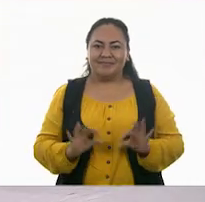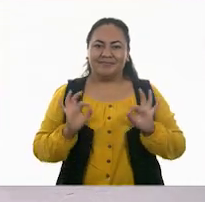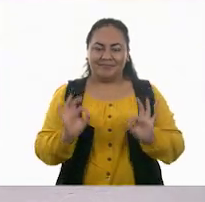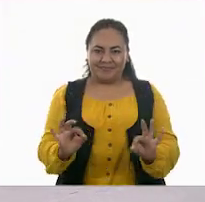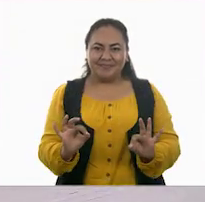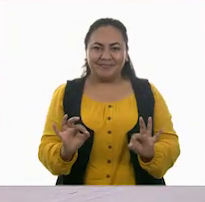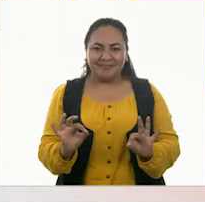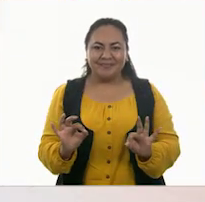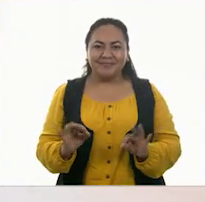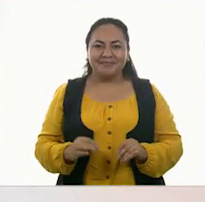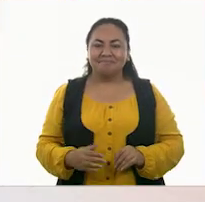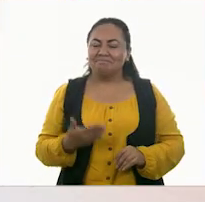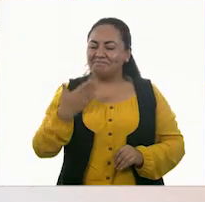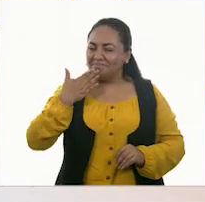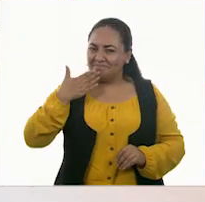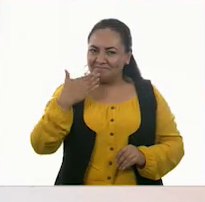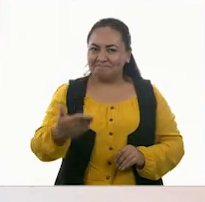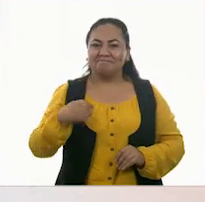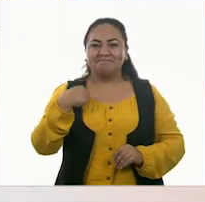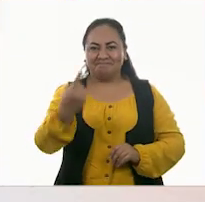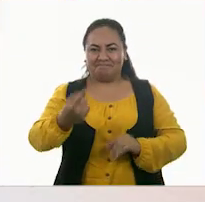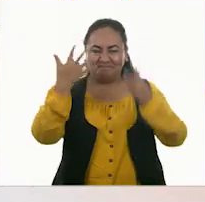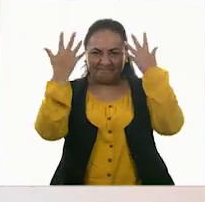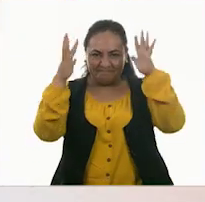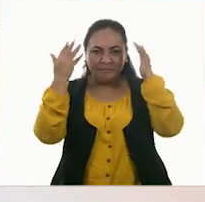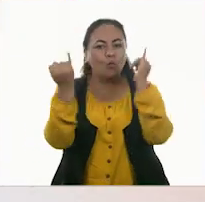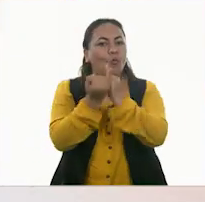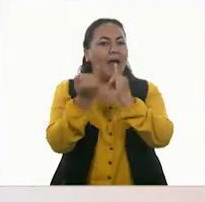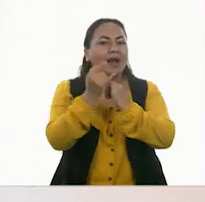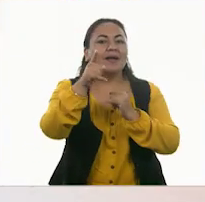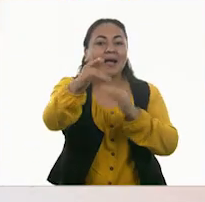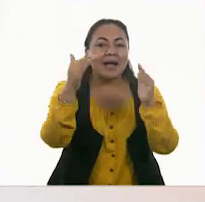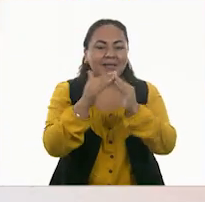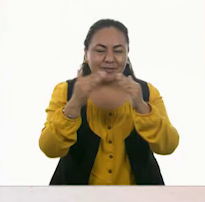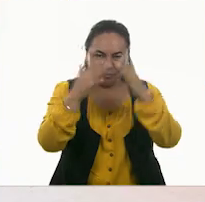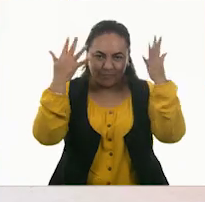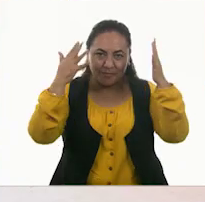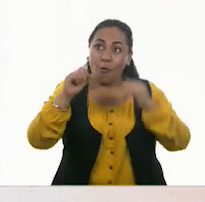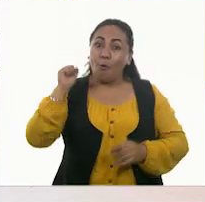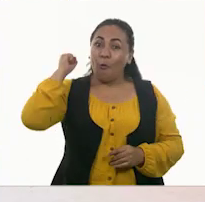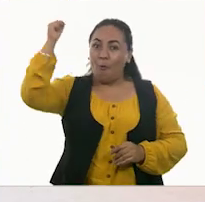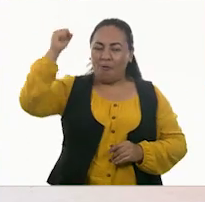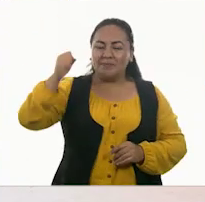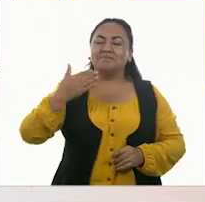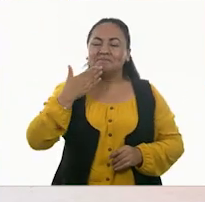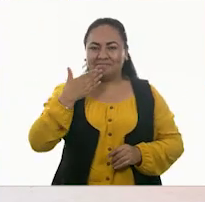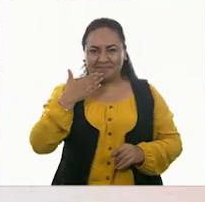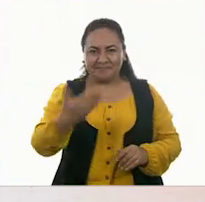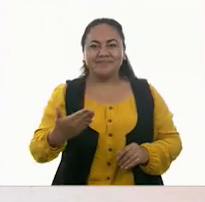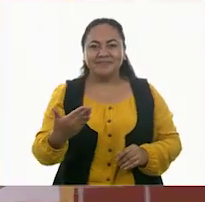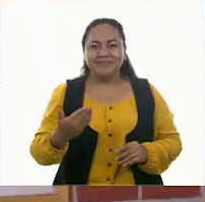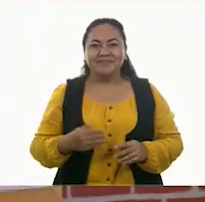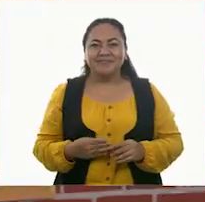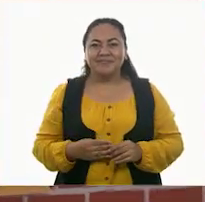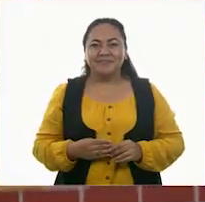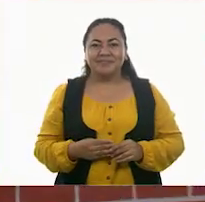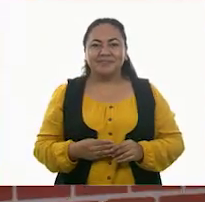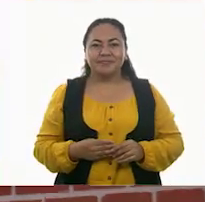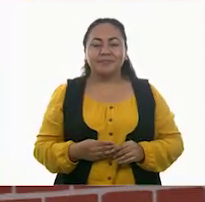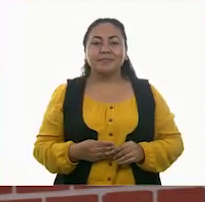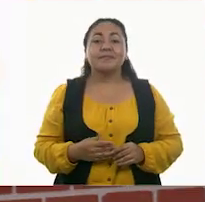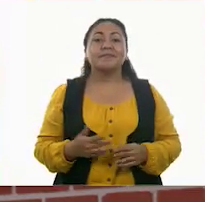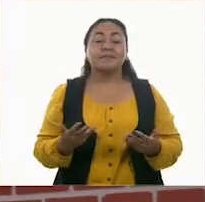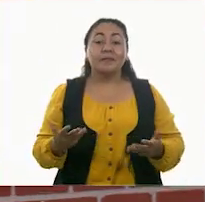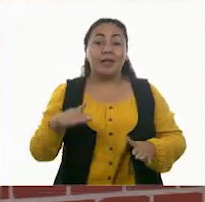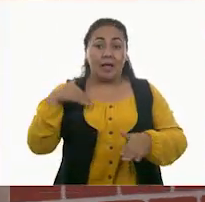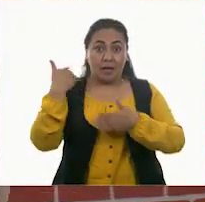¡Eso! ¡Excelente! Aplausos allá en casita. Lo hemos hecho muy bien. ¡Excelente! Bueno,